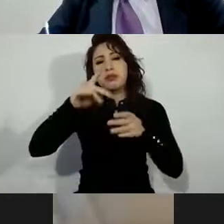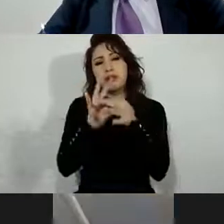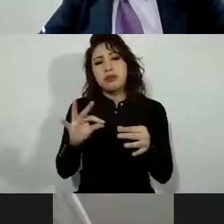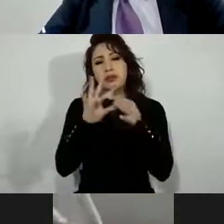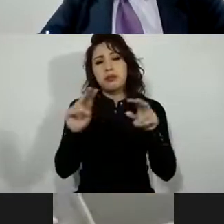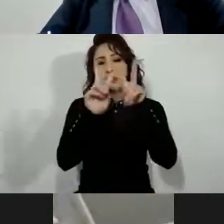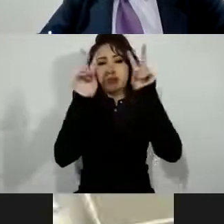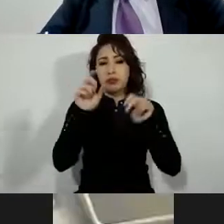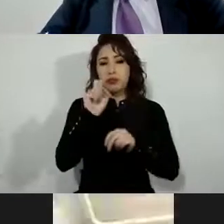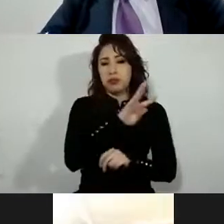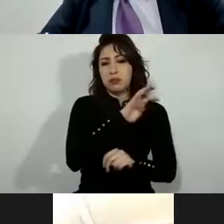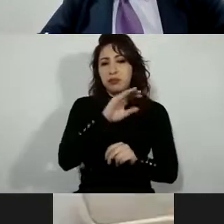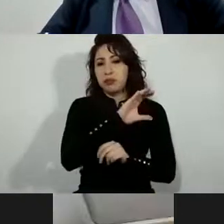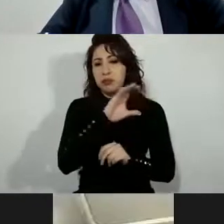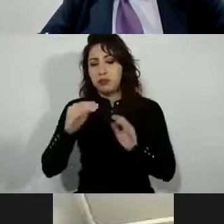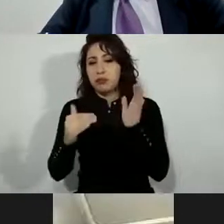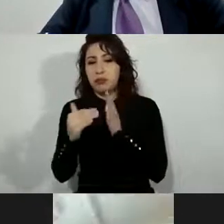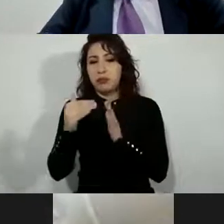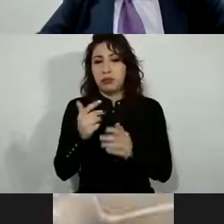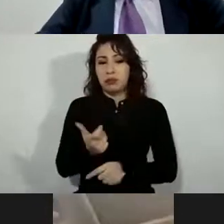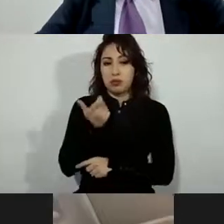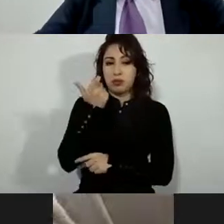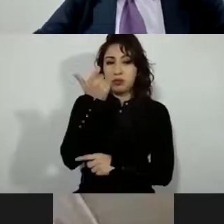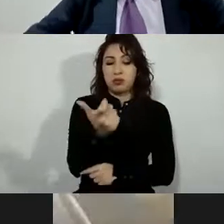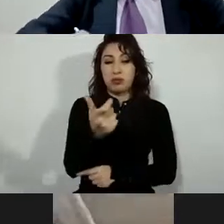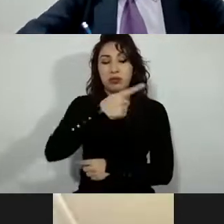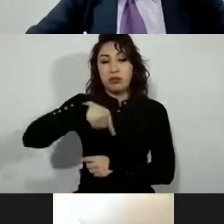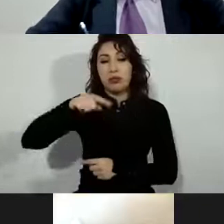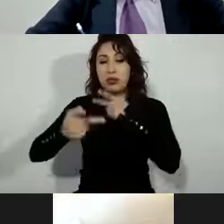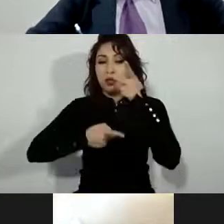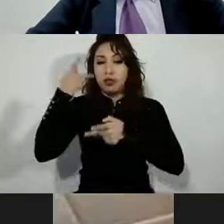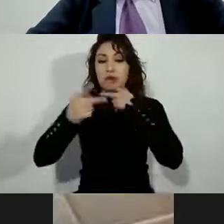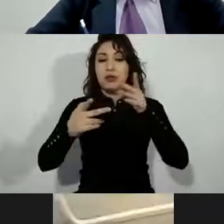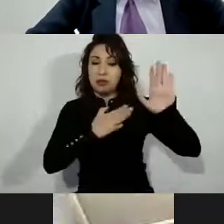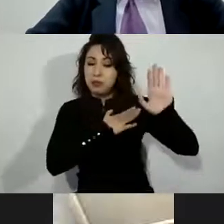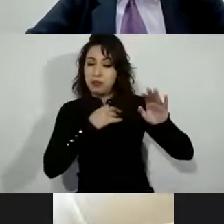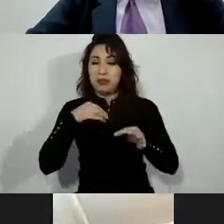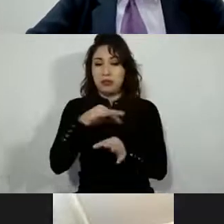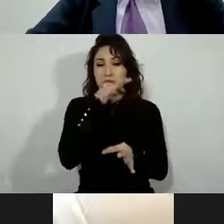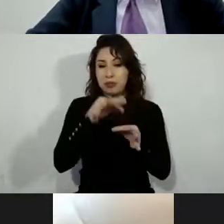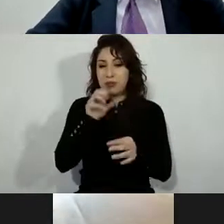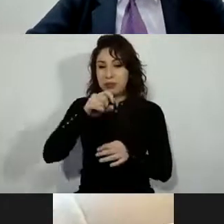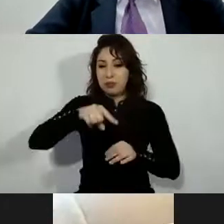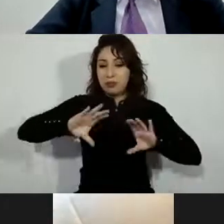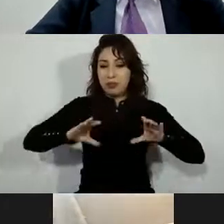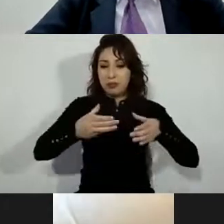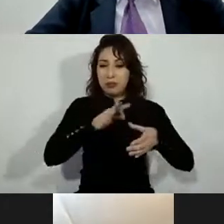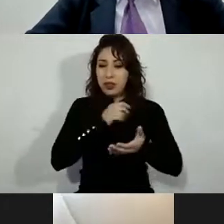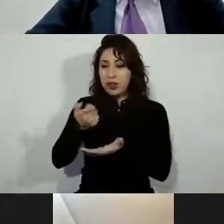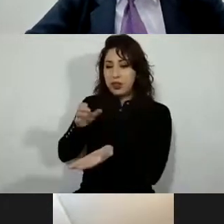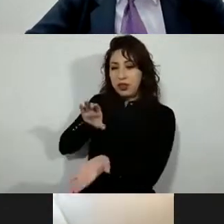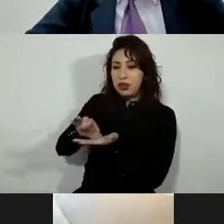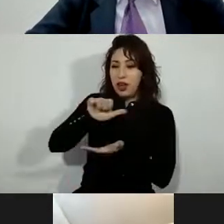principio, que era un compromiso que estábamos asumiendo mal pensado, porque decíamos en